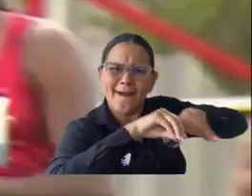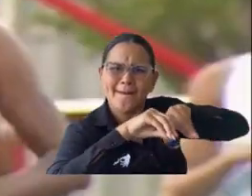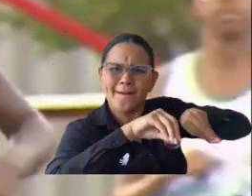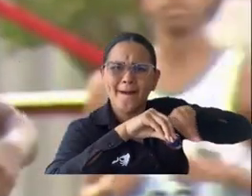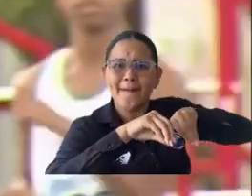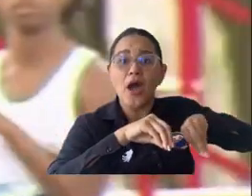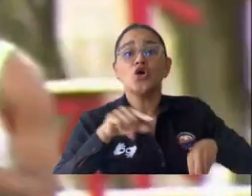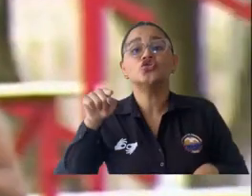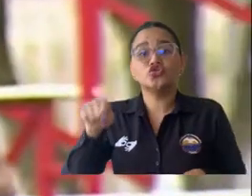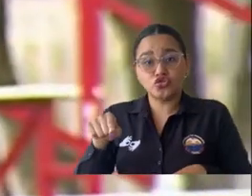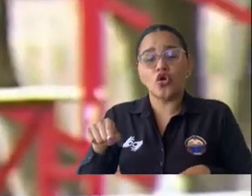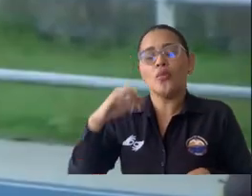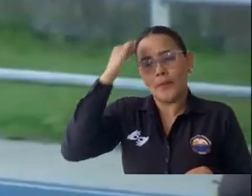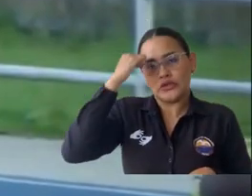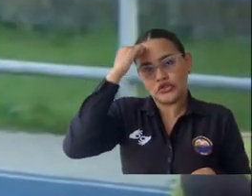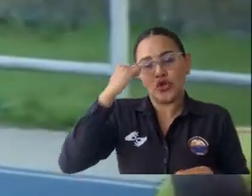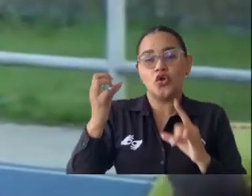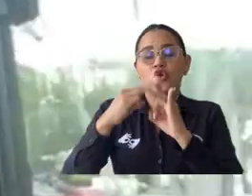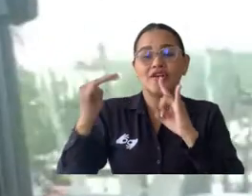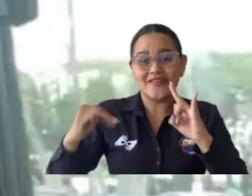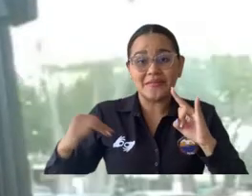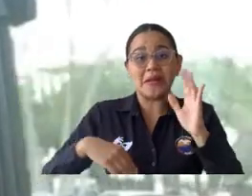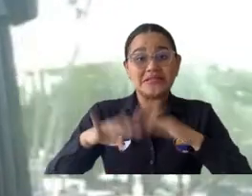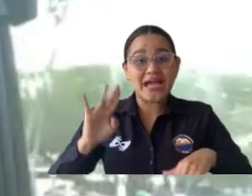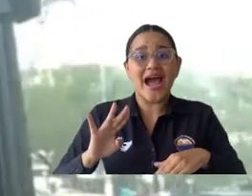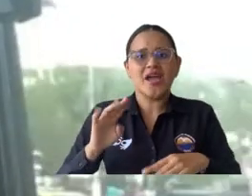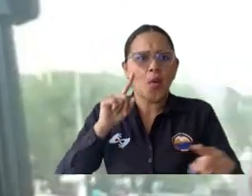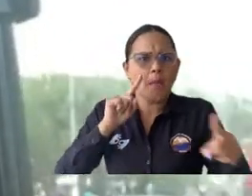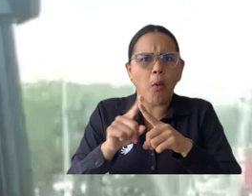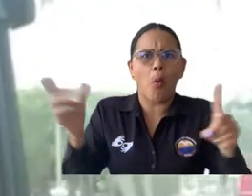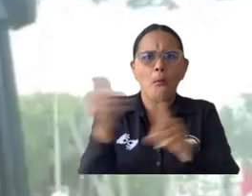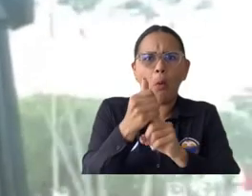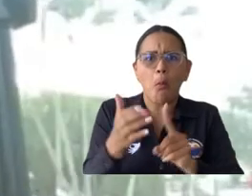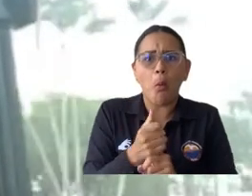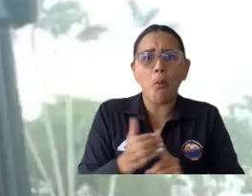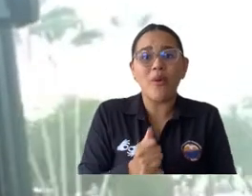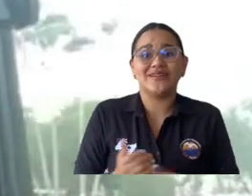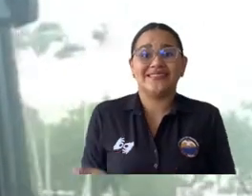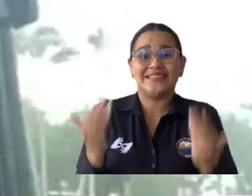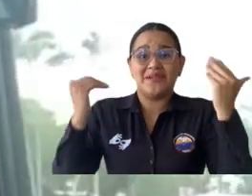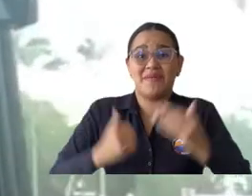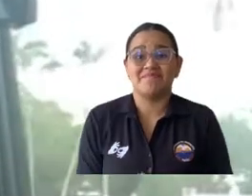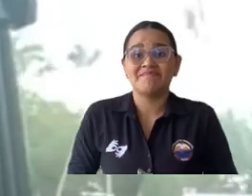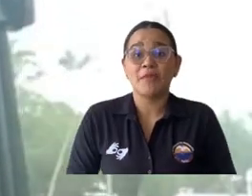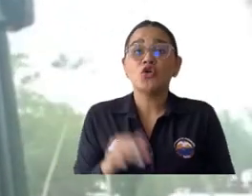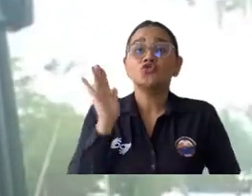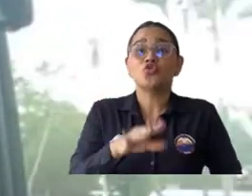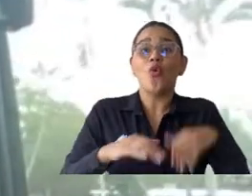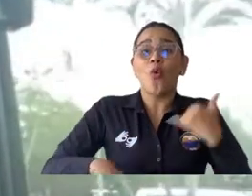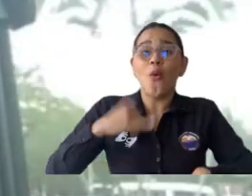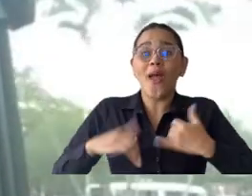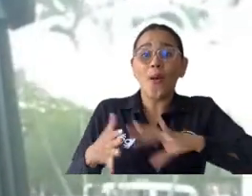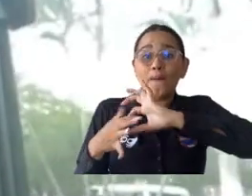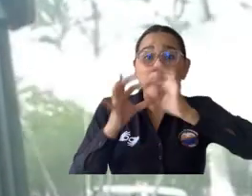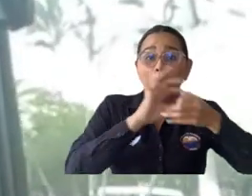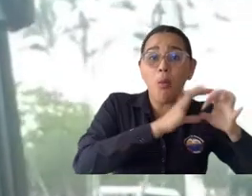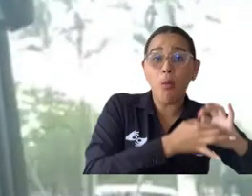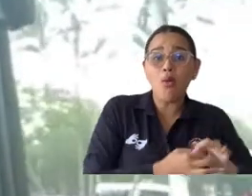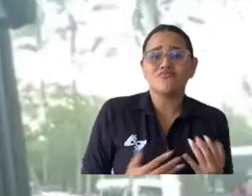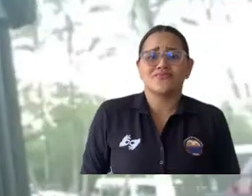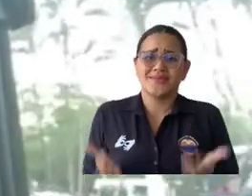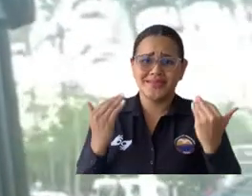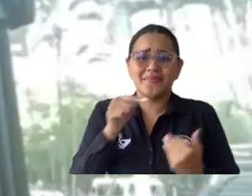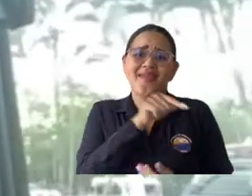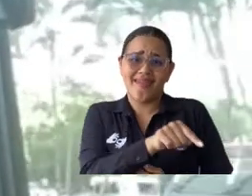importantes competencias nacionales e internacionales. La universidad es un paso en la vida, así como lo es los Juegos Olímpicos para Natalia, y cada paso hay que